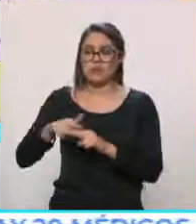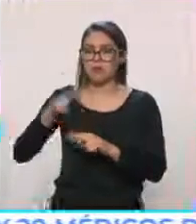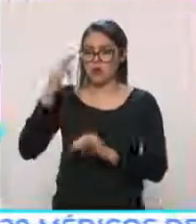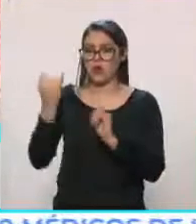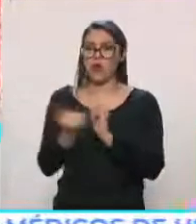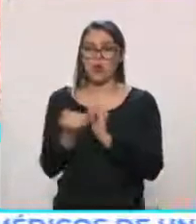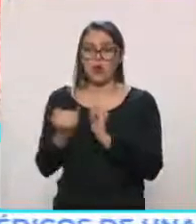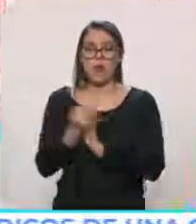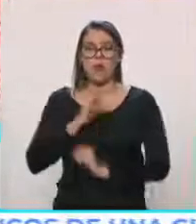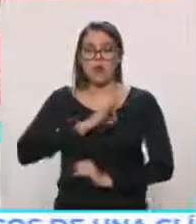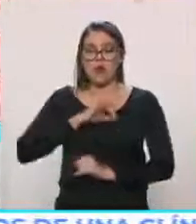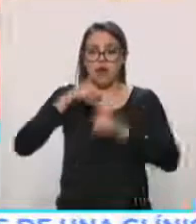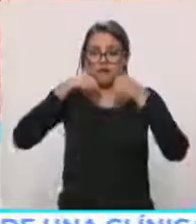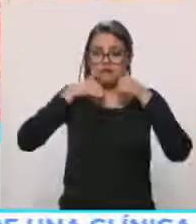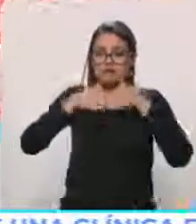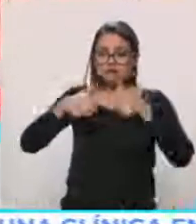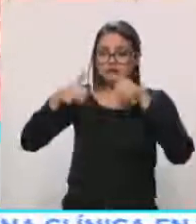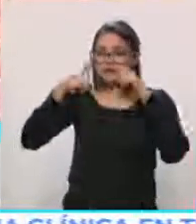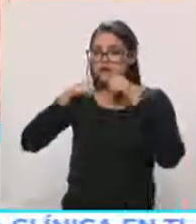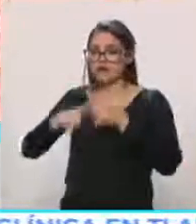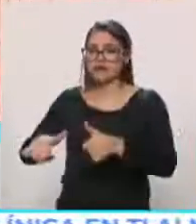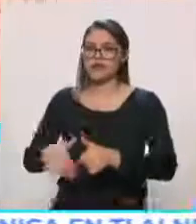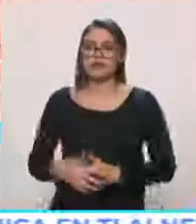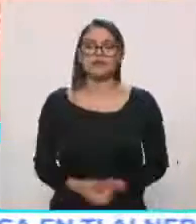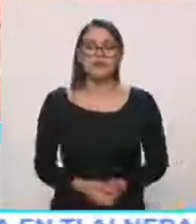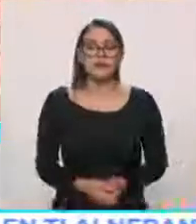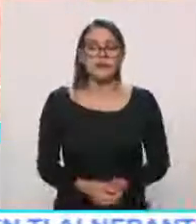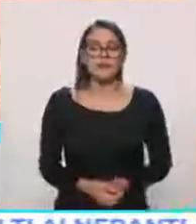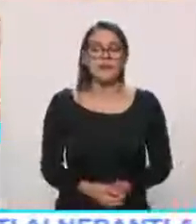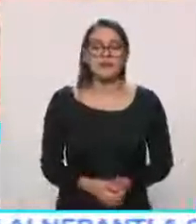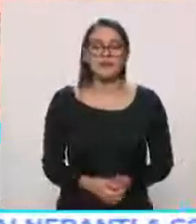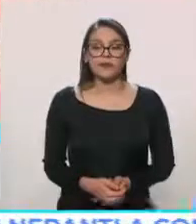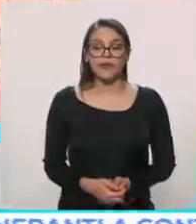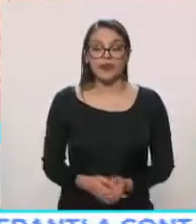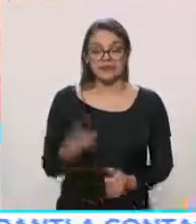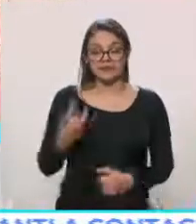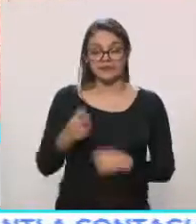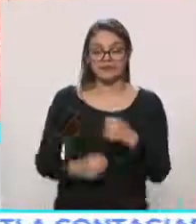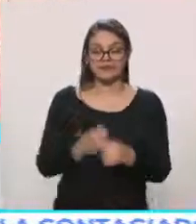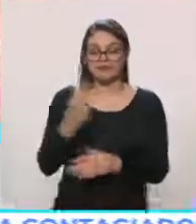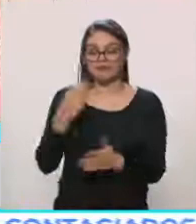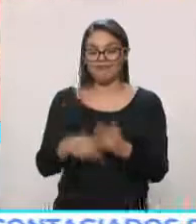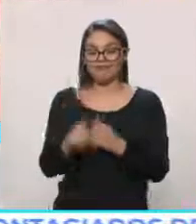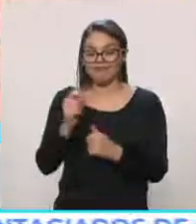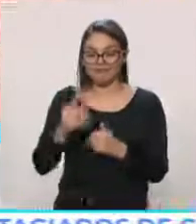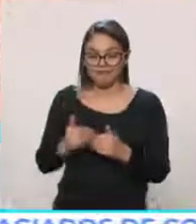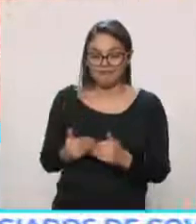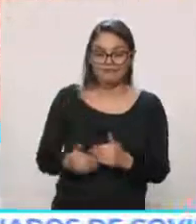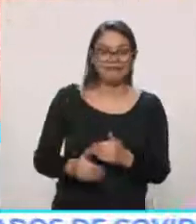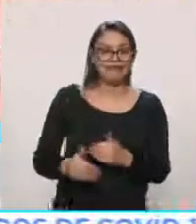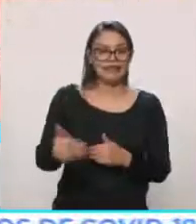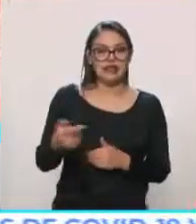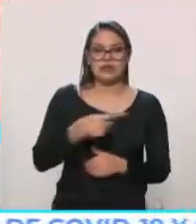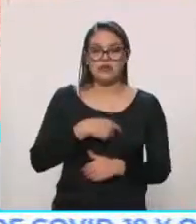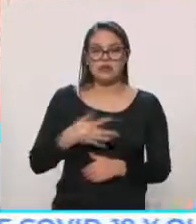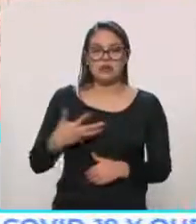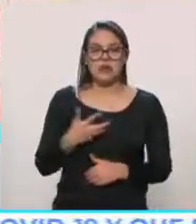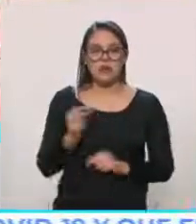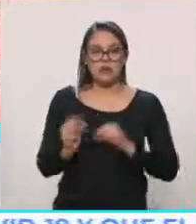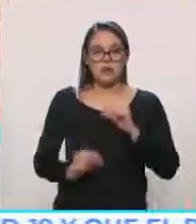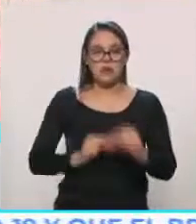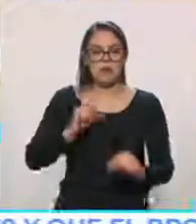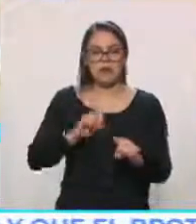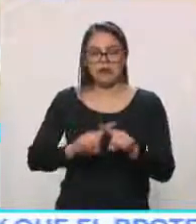años. Te recuerdo que a partir de este año nosotros estamos también llegando nuestras